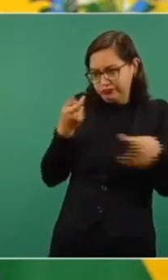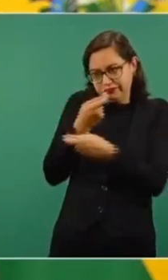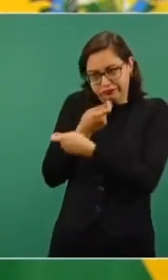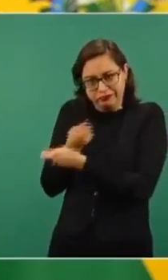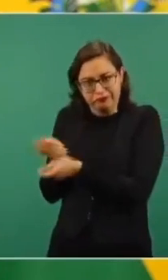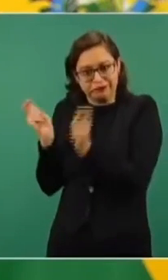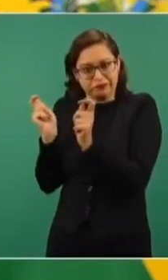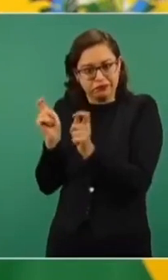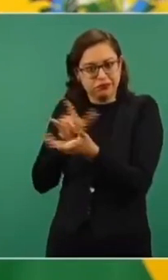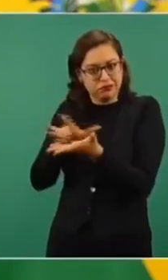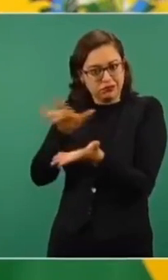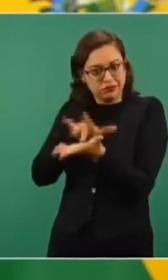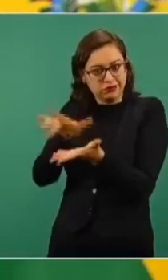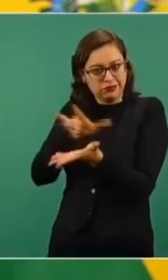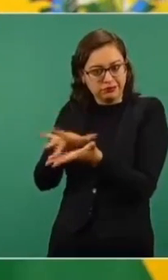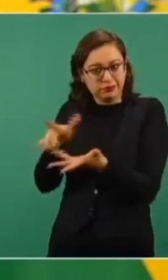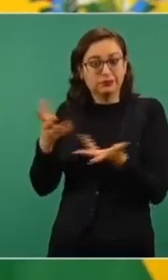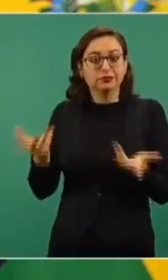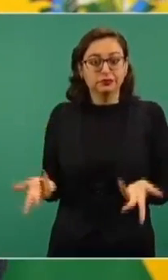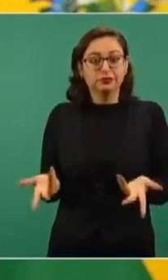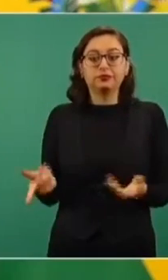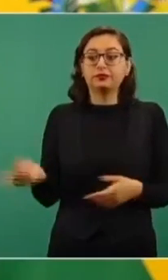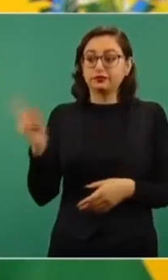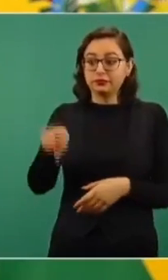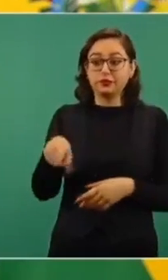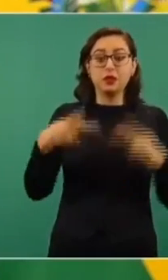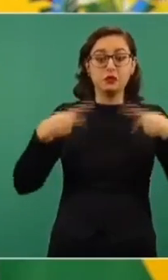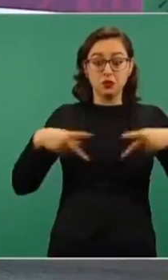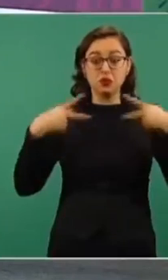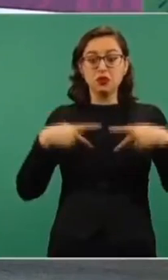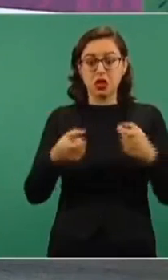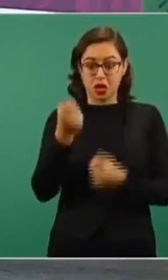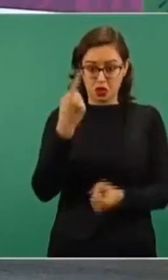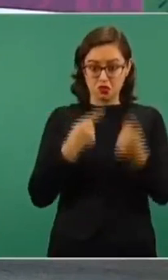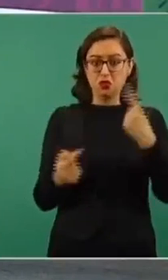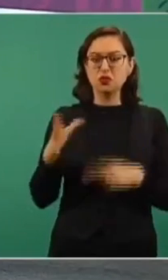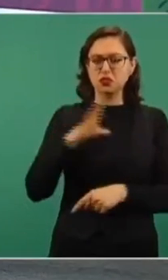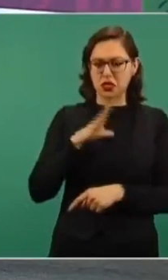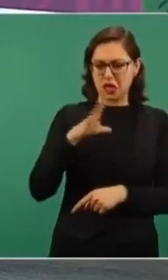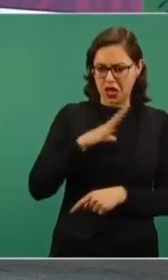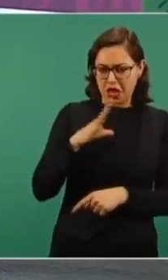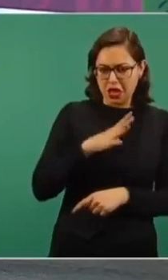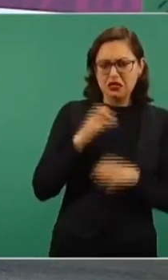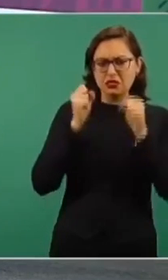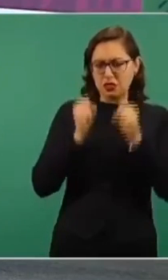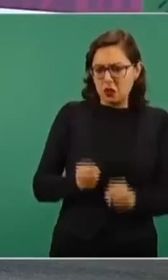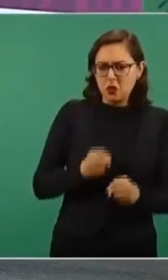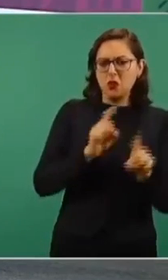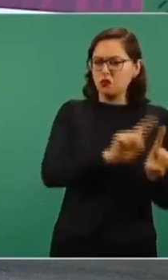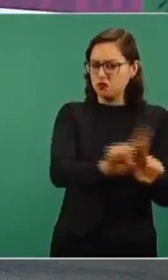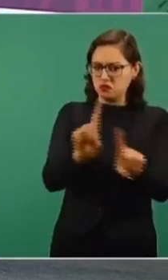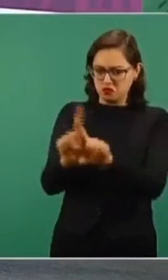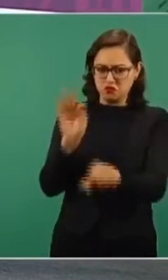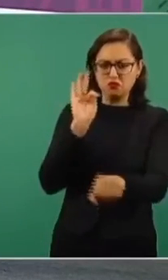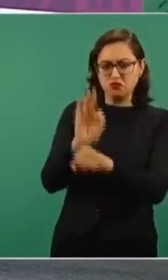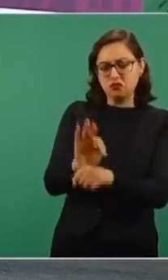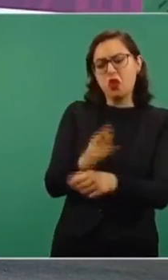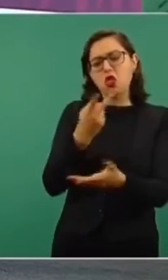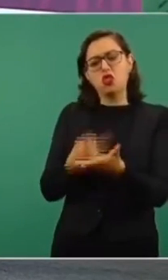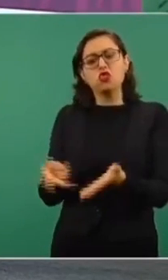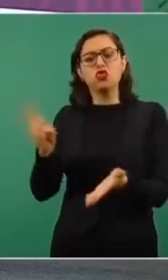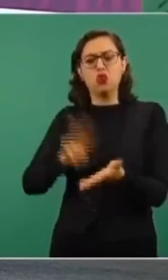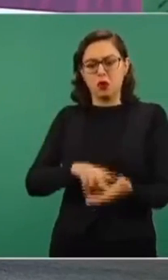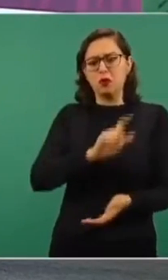social. Por lo tanto, los que tienen seguridad social se benefician doblemente, pero aquellos que fundamentalmente en el área rural, nuestros